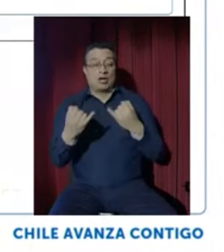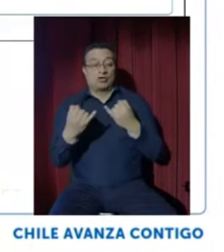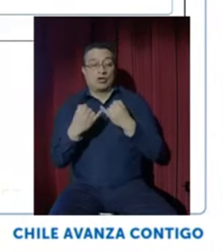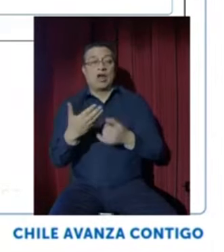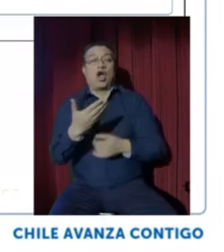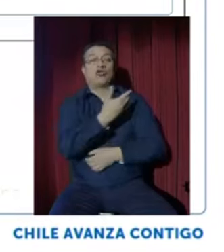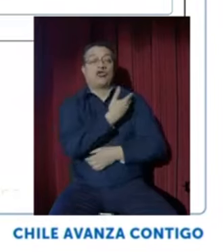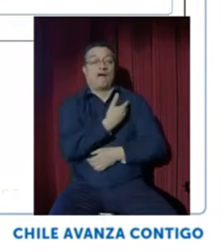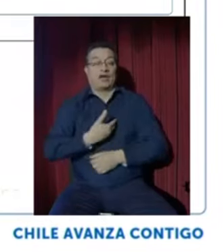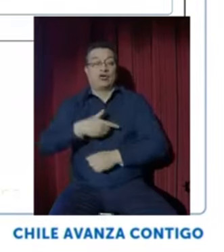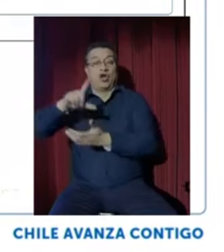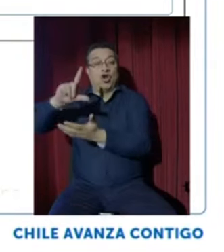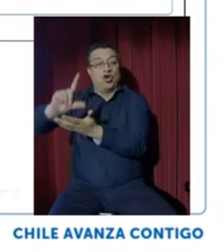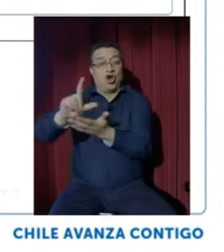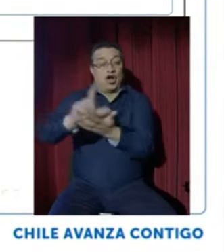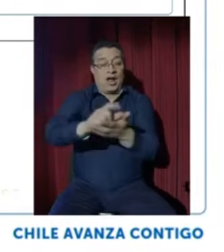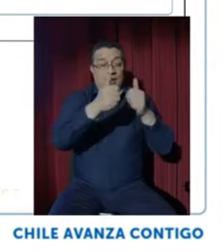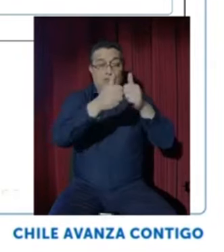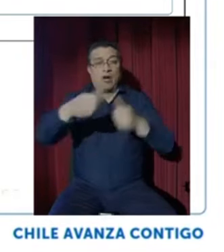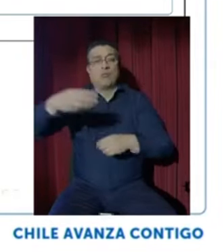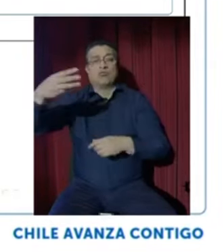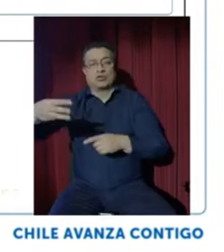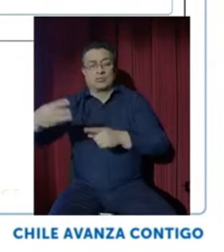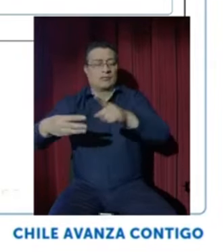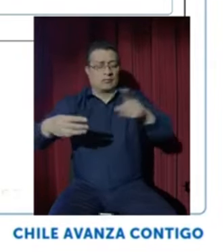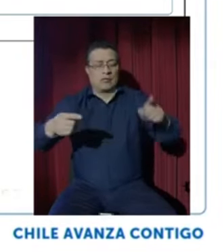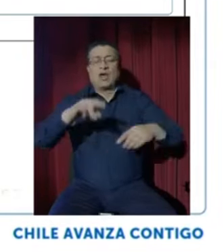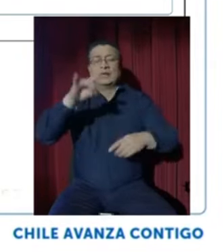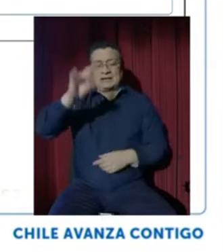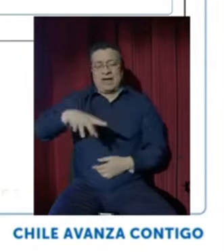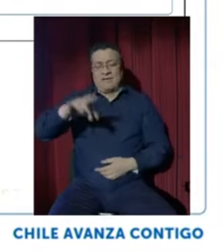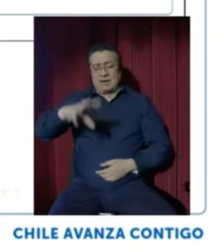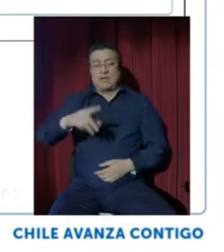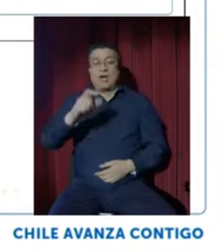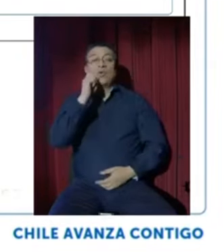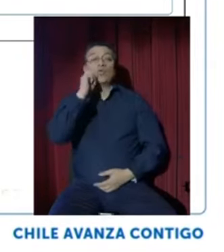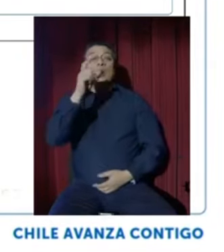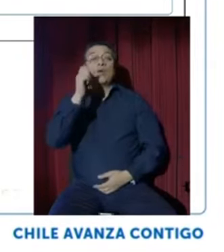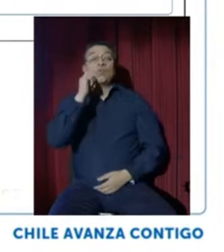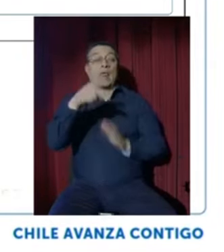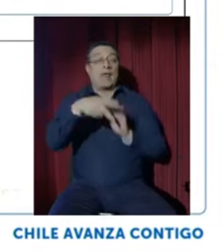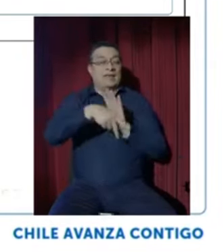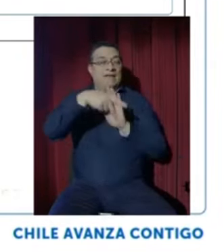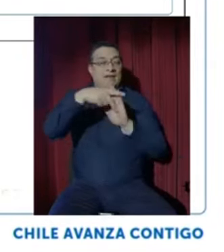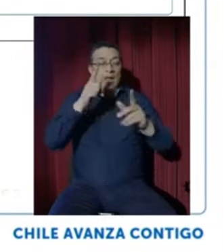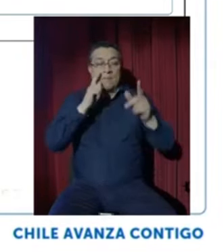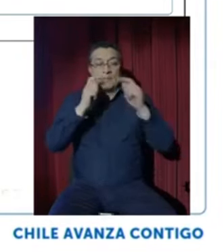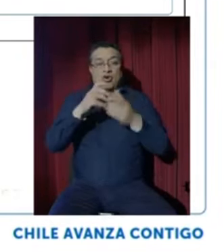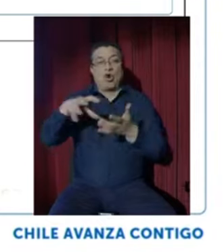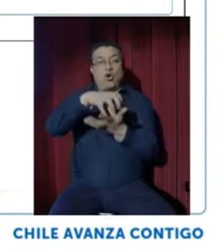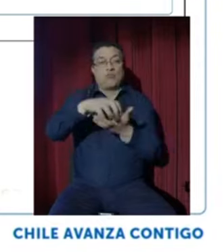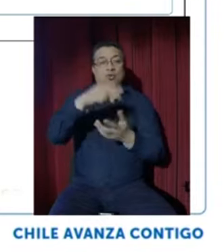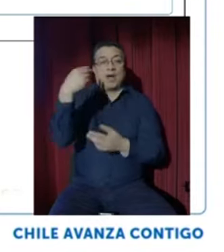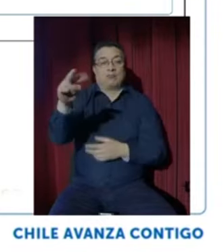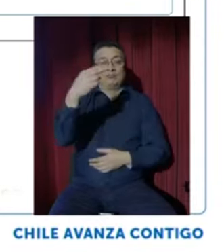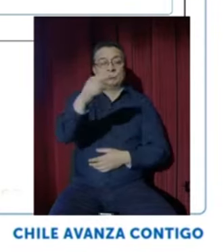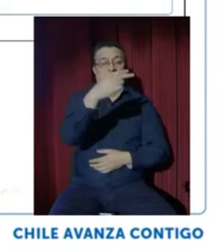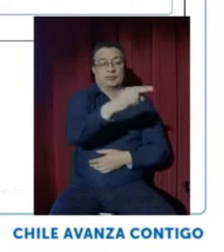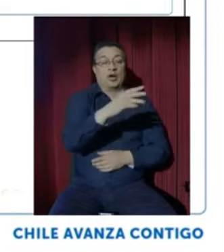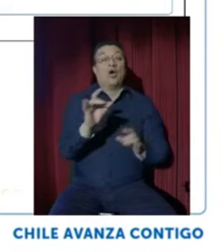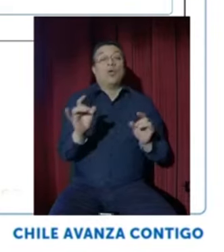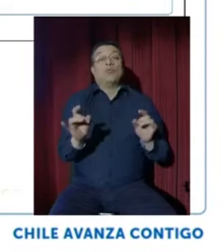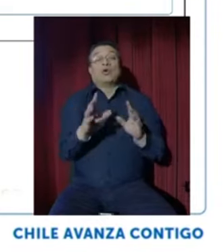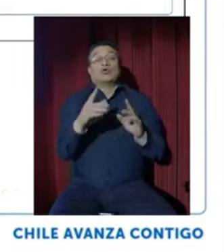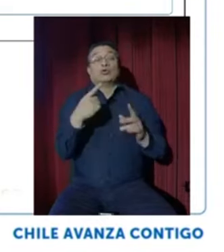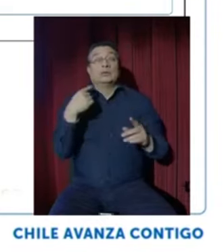gobiernos locales las autoridades locales puedan saber rápidamente eh Cuál es el nivel de riesgo que tiene su comuna frente a algún